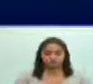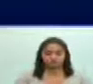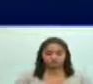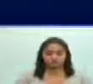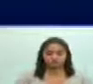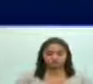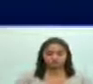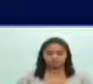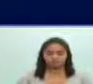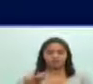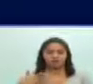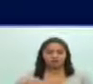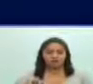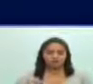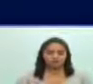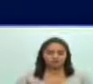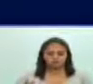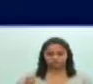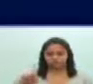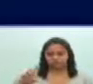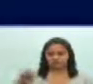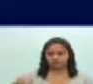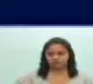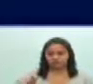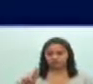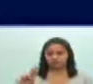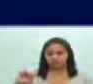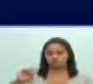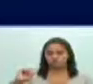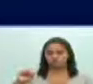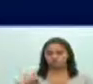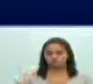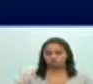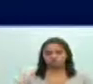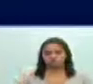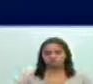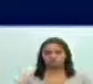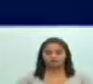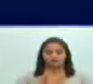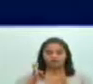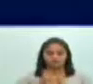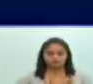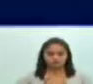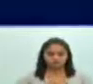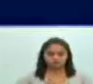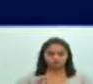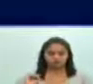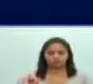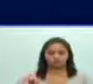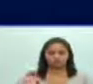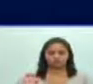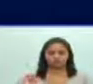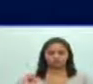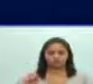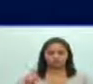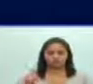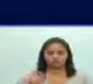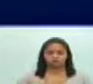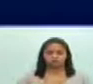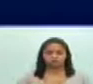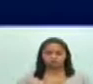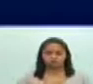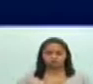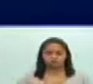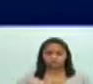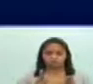un pronombre indefinido. En función sustantiva se está refiriendo a estos vasallos, pero no a todos. Los